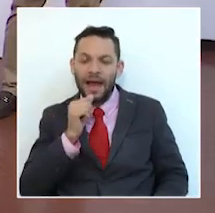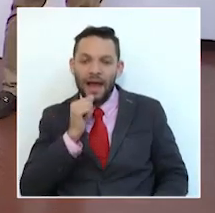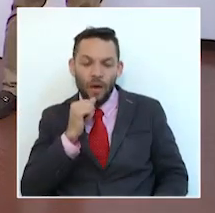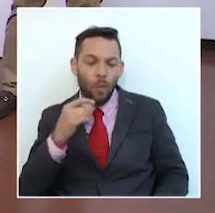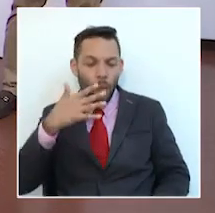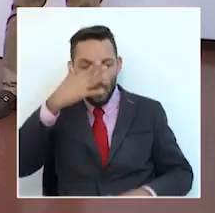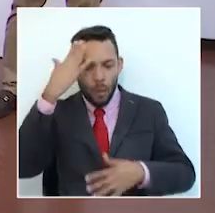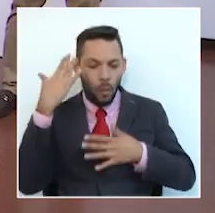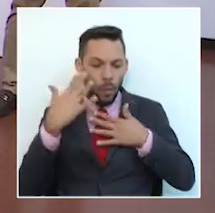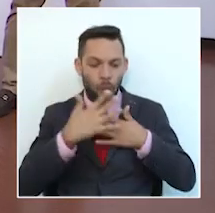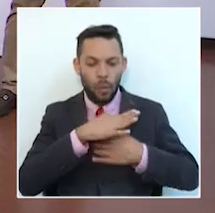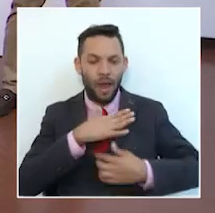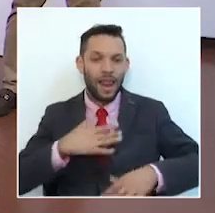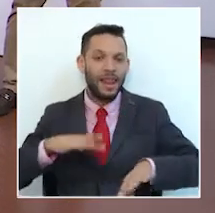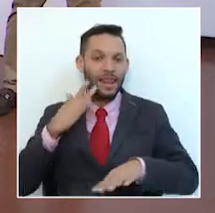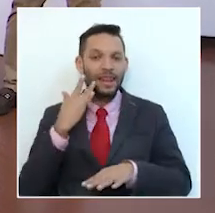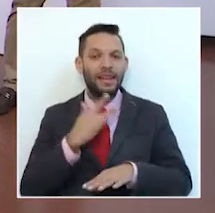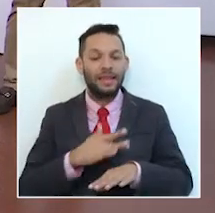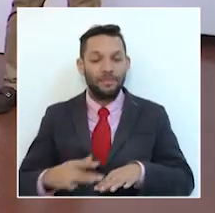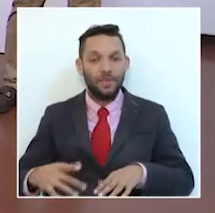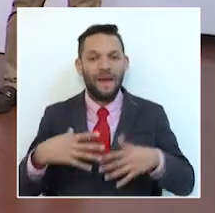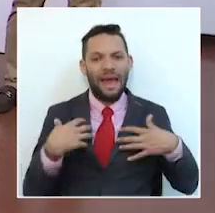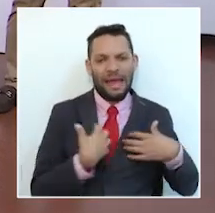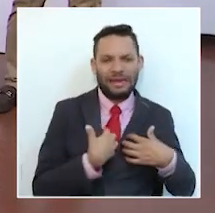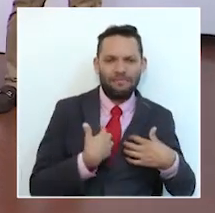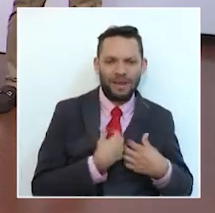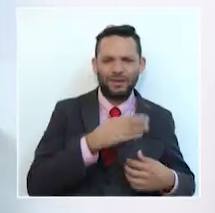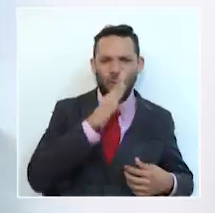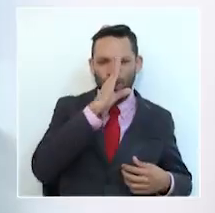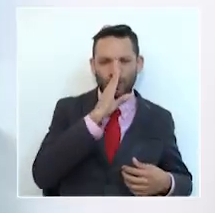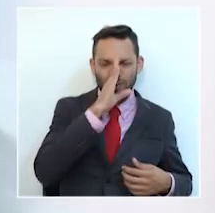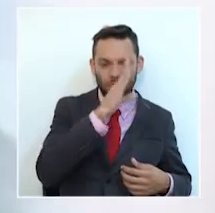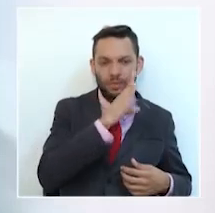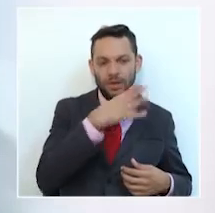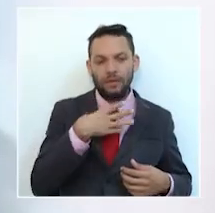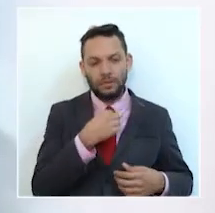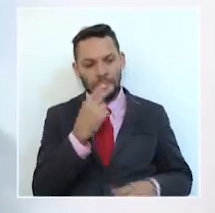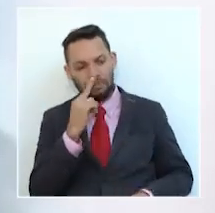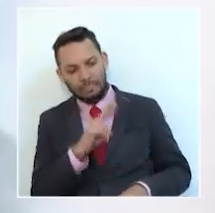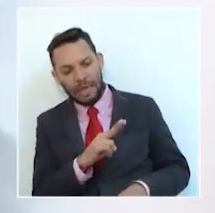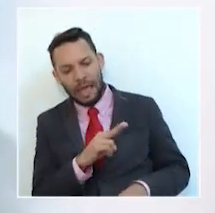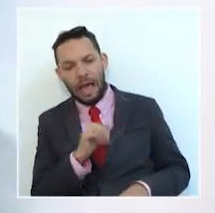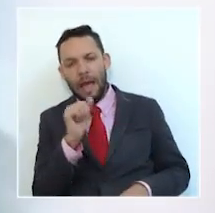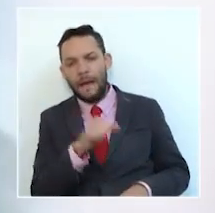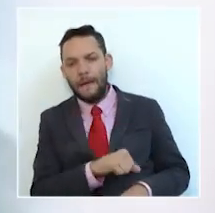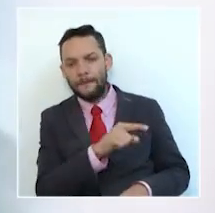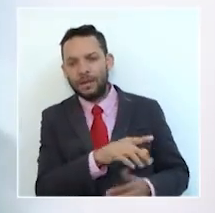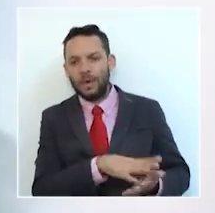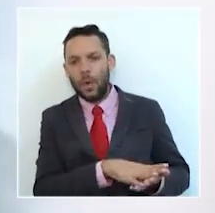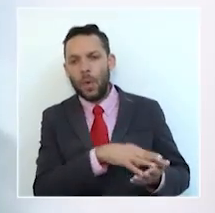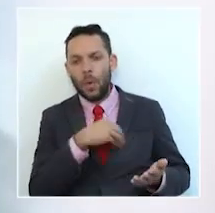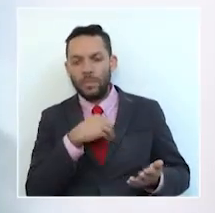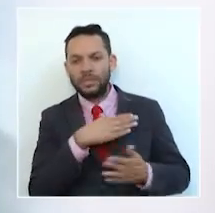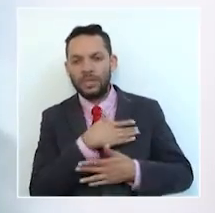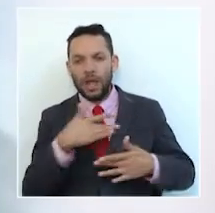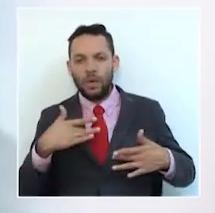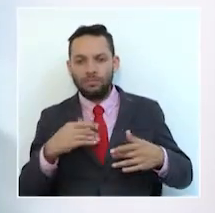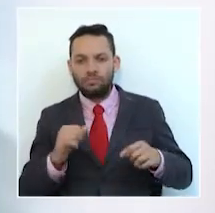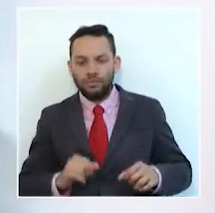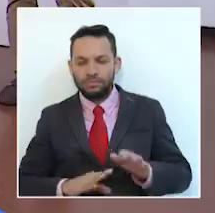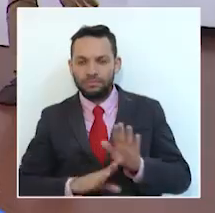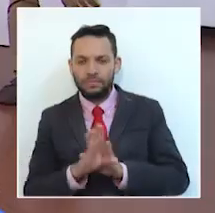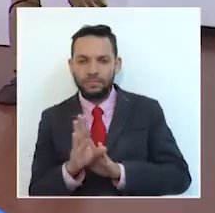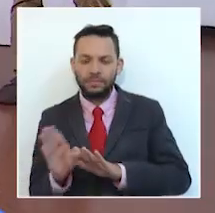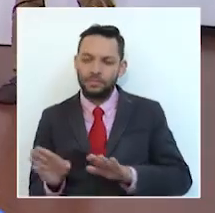es una una técnica que se ha utilizado muchísimo y tiene efectos sobre la piel muy beneficiosos para que alguien me